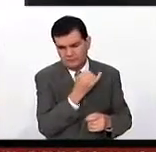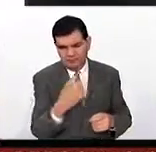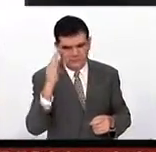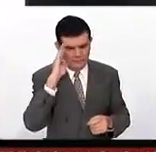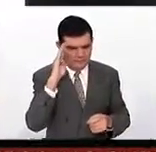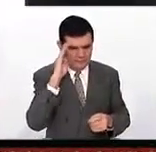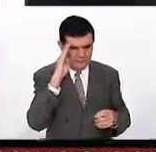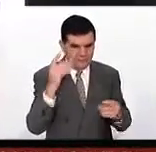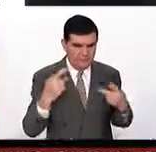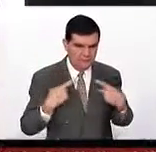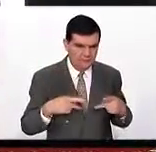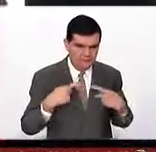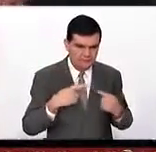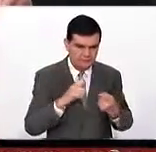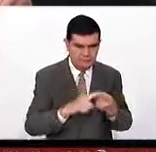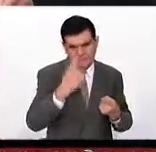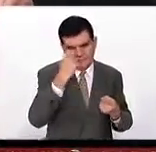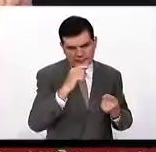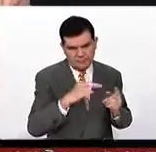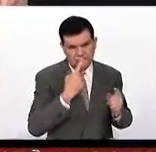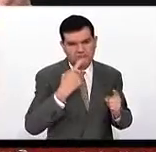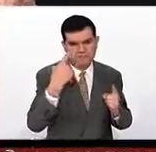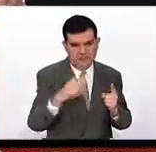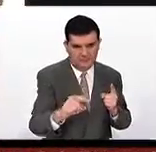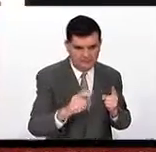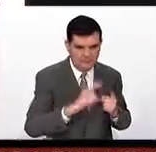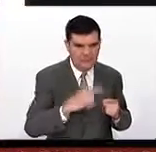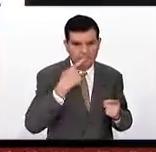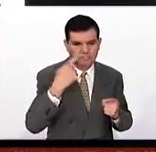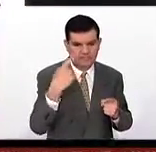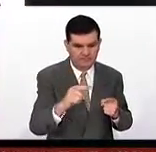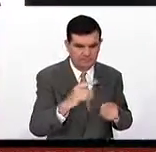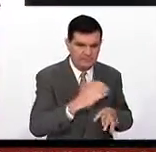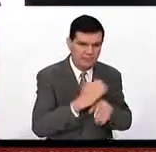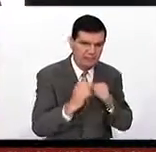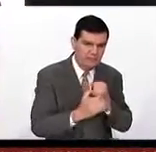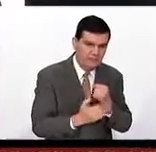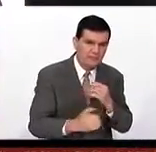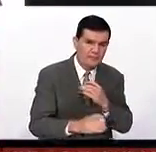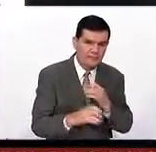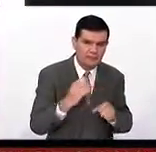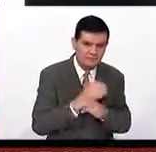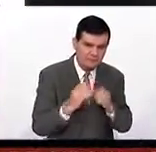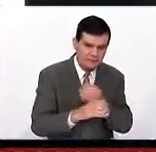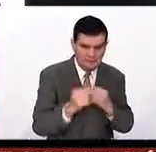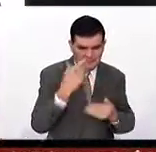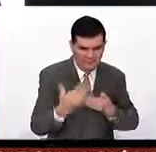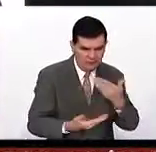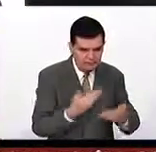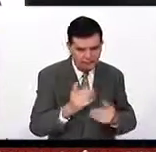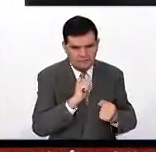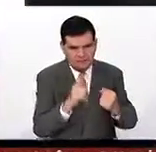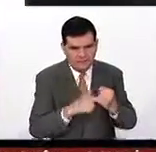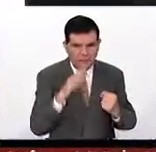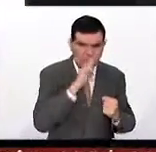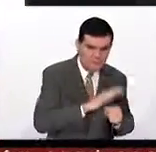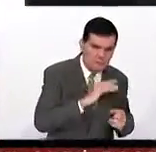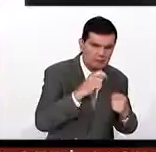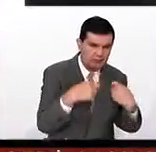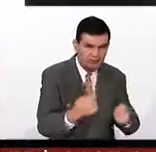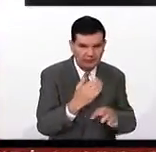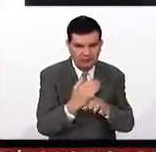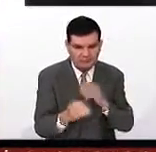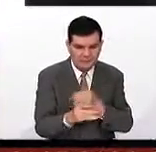personas ya sea para presentar una queja una queja o denuncia por algún servicio mal dado un producto